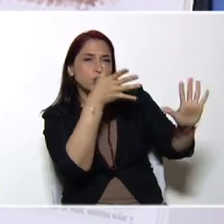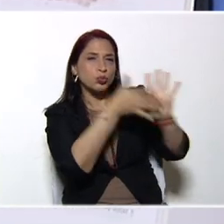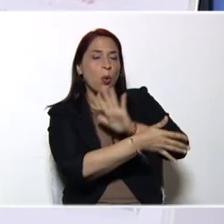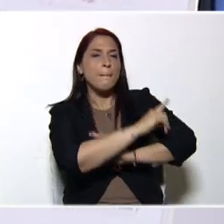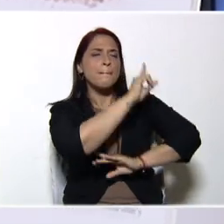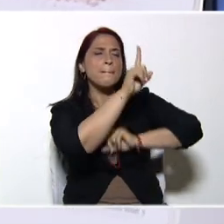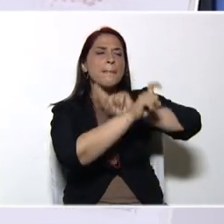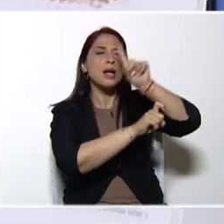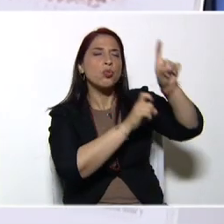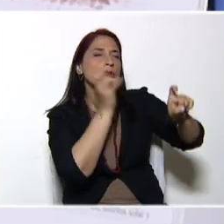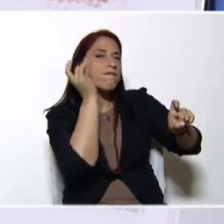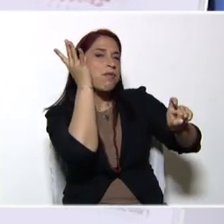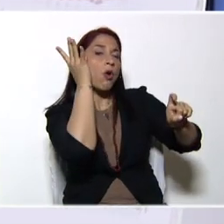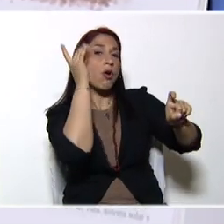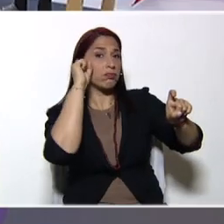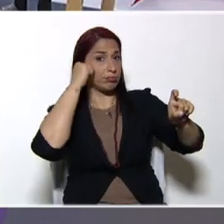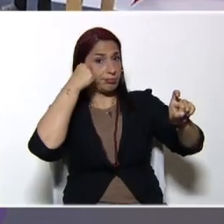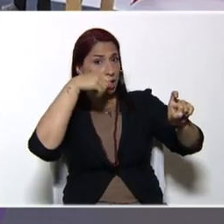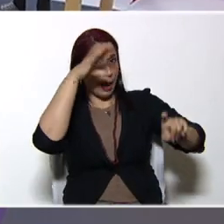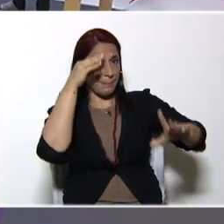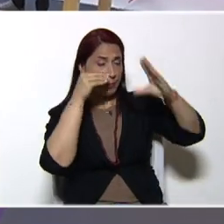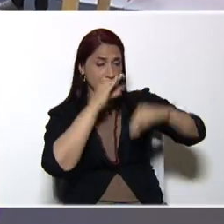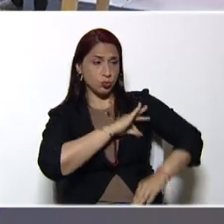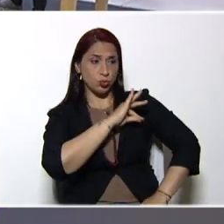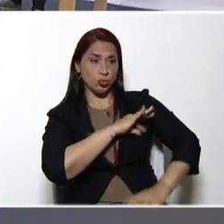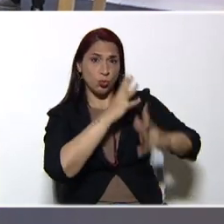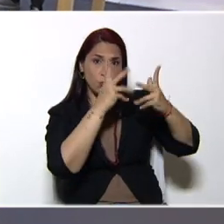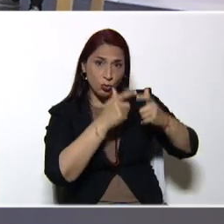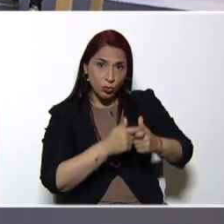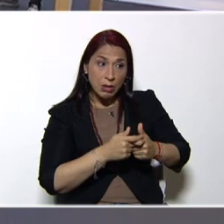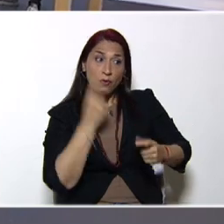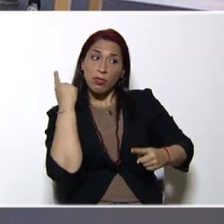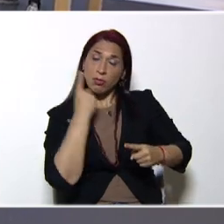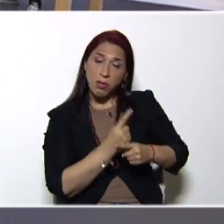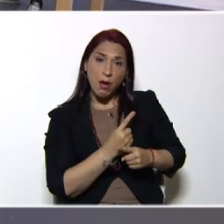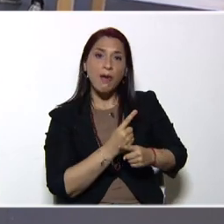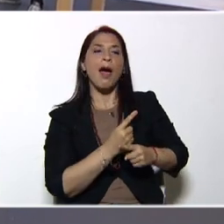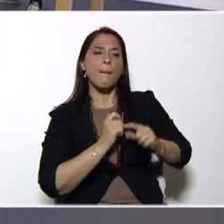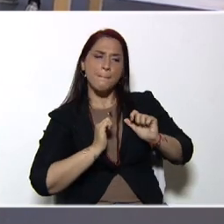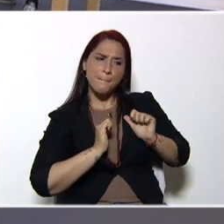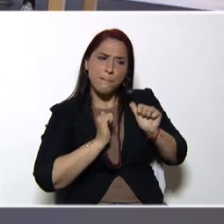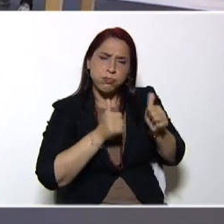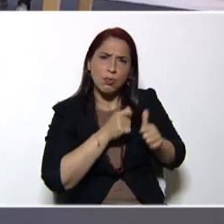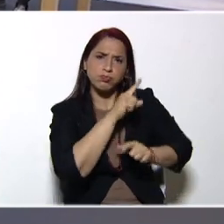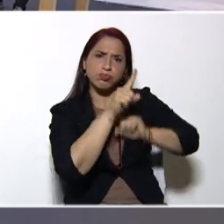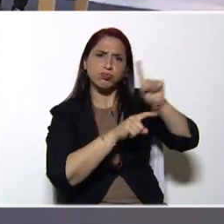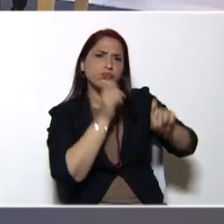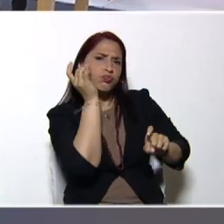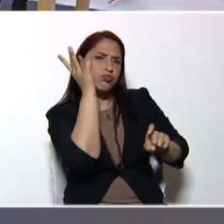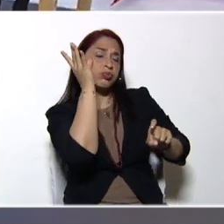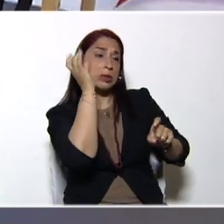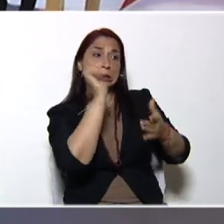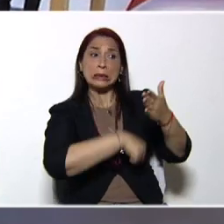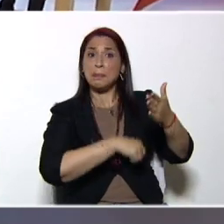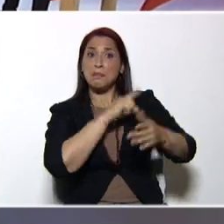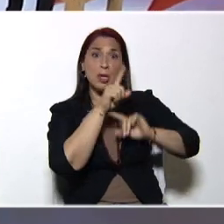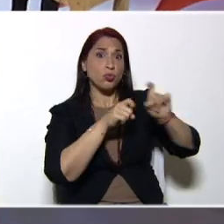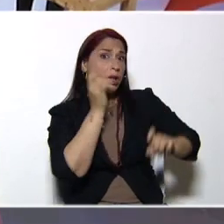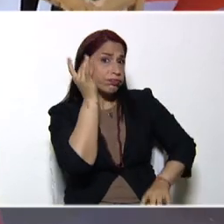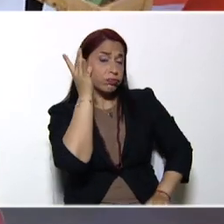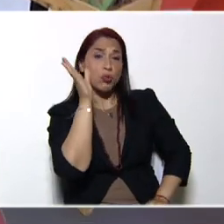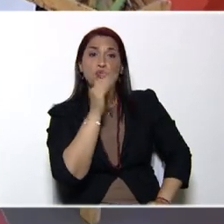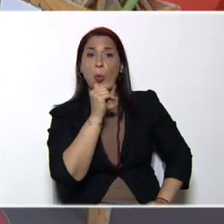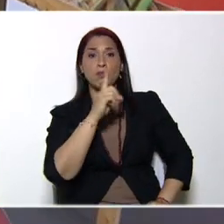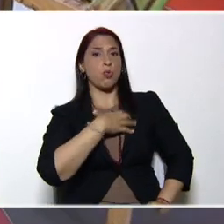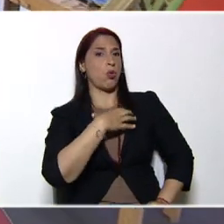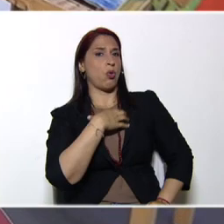preguntas generadoras. Recuerden que para que el aprendizaje socioproductivo se dé, tiene que comenzar con una pregunta generadora. Sin una pregunta generadora no podemos